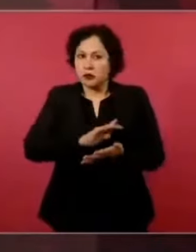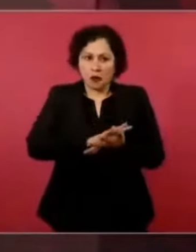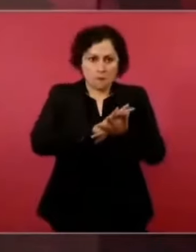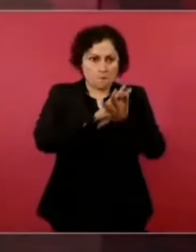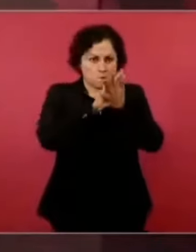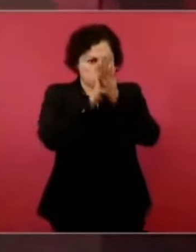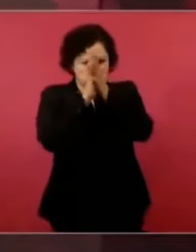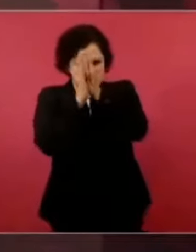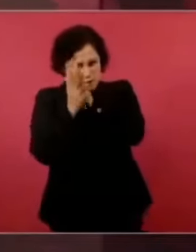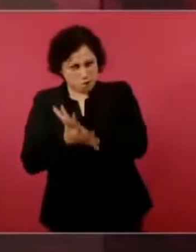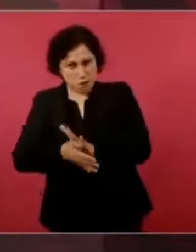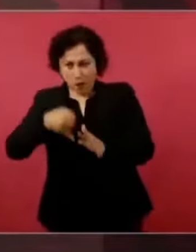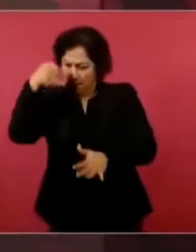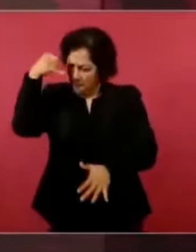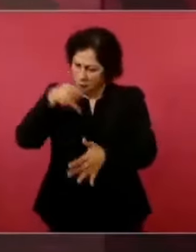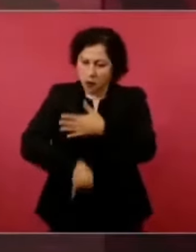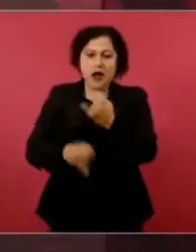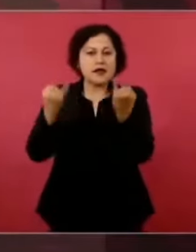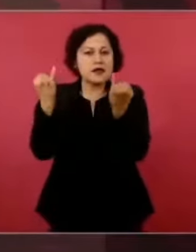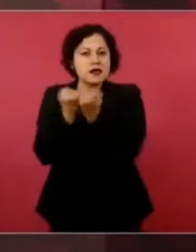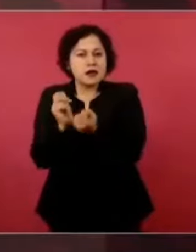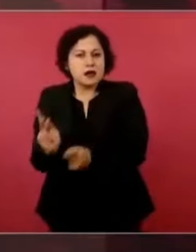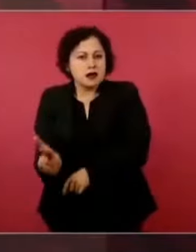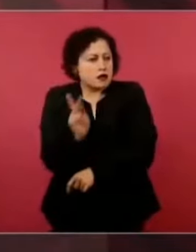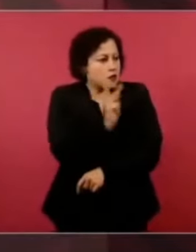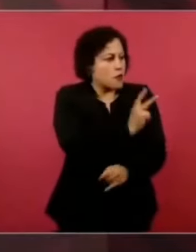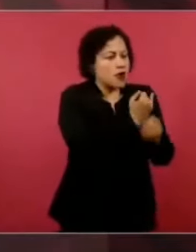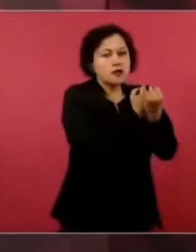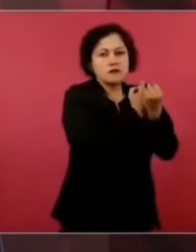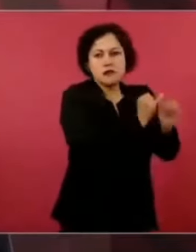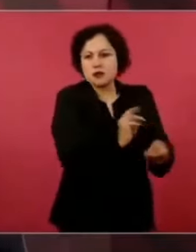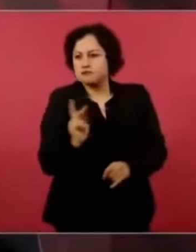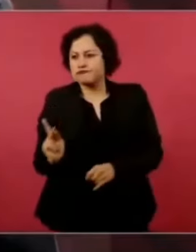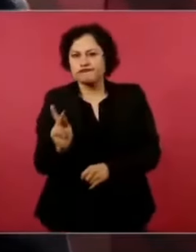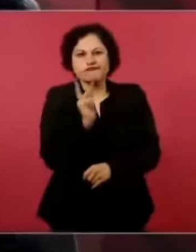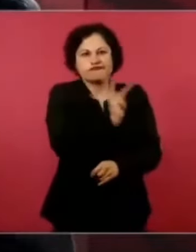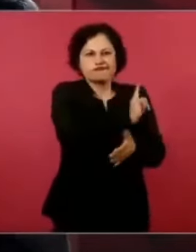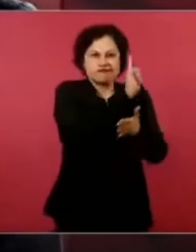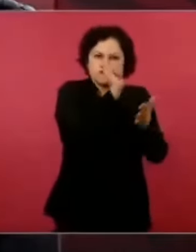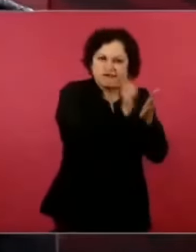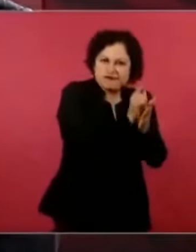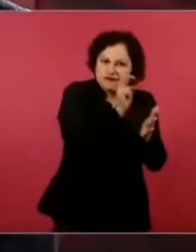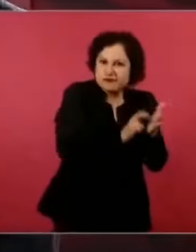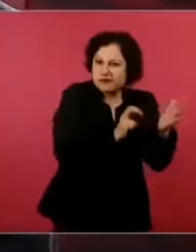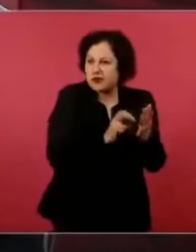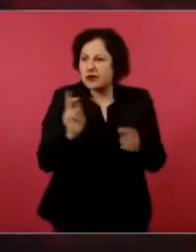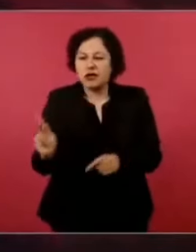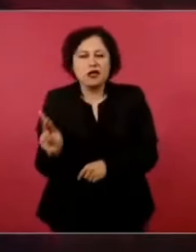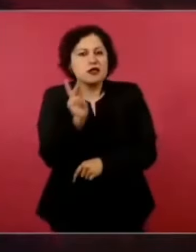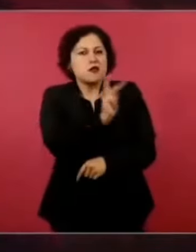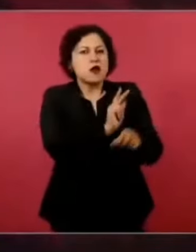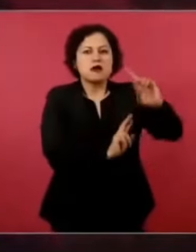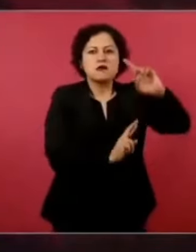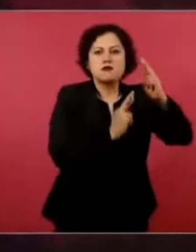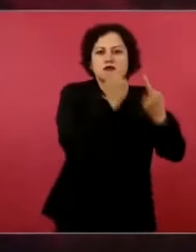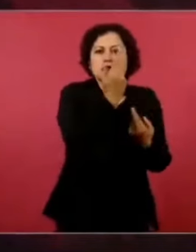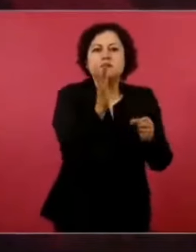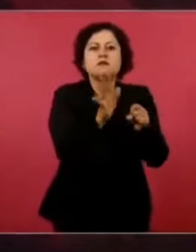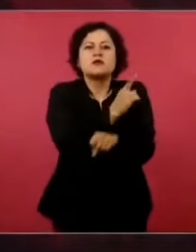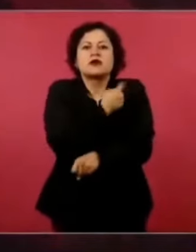como la independencia, como la reforma, como la revolución, porque estamos arrancando de raíz la